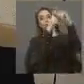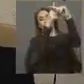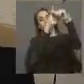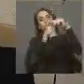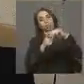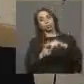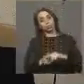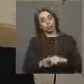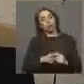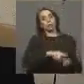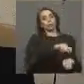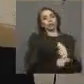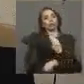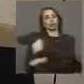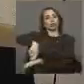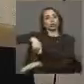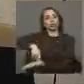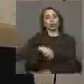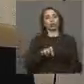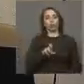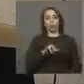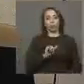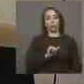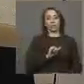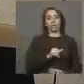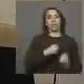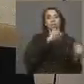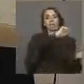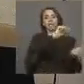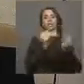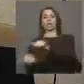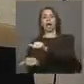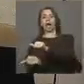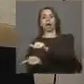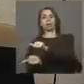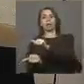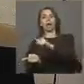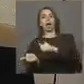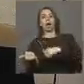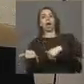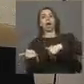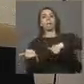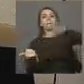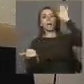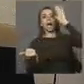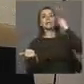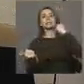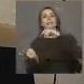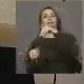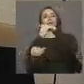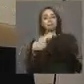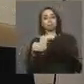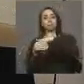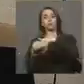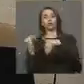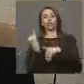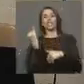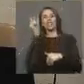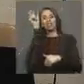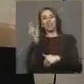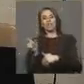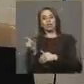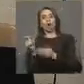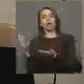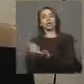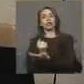de los militantes del PRI le ganaba a la votación individual de ese candidato independiente.